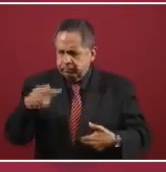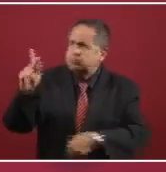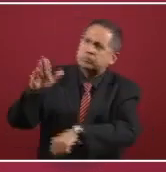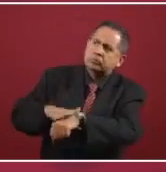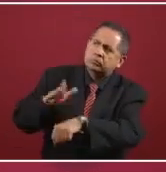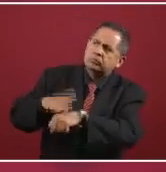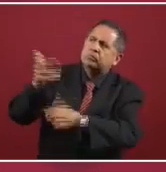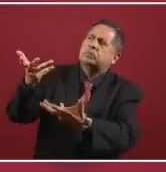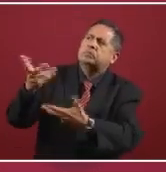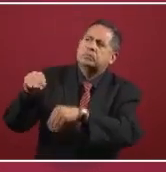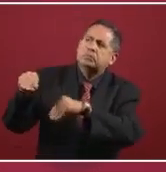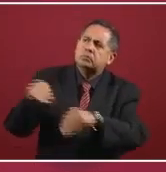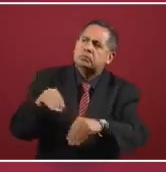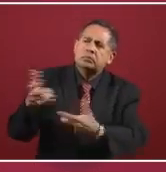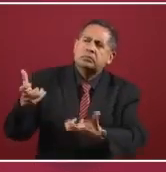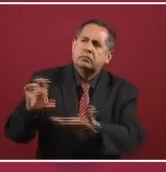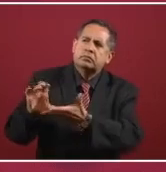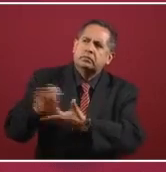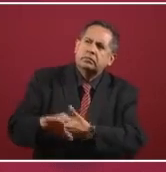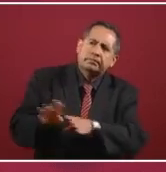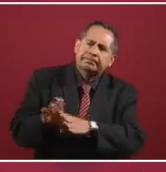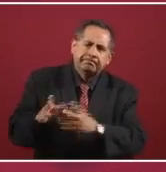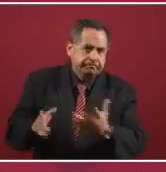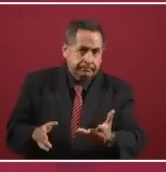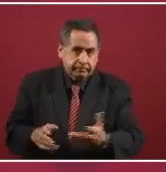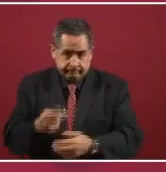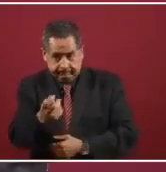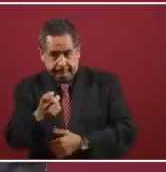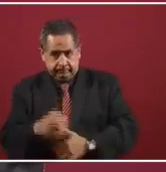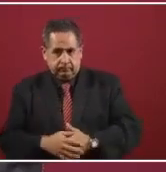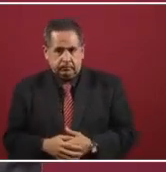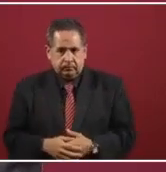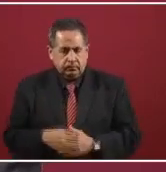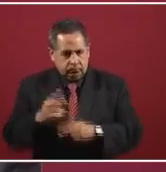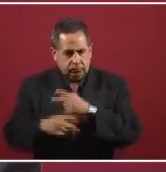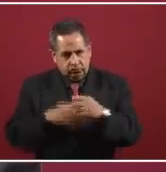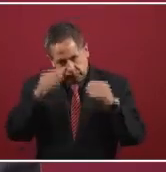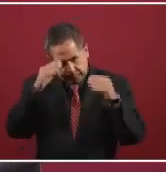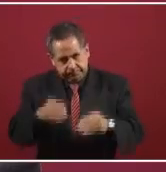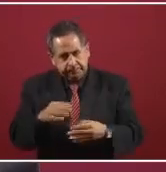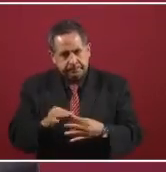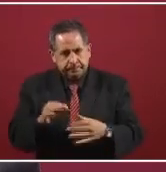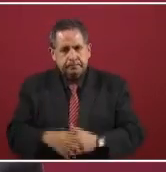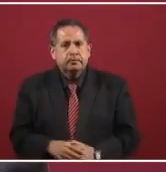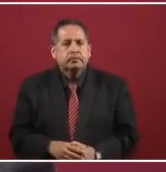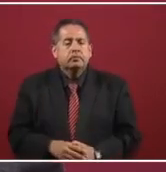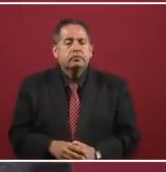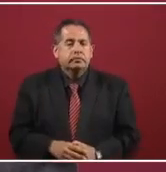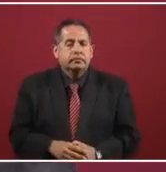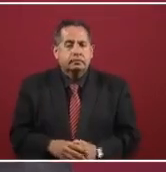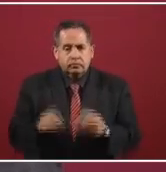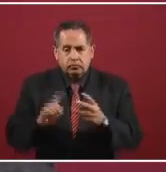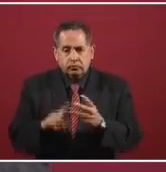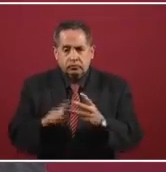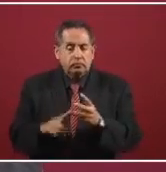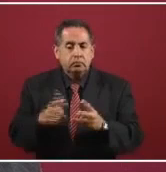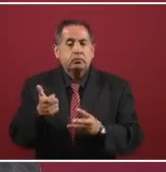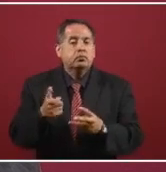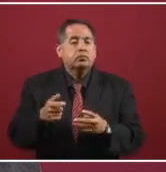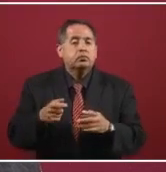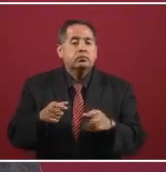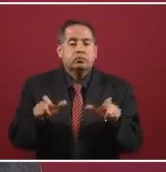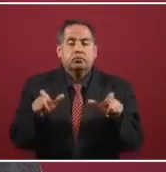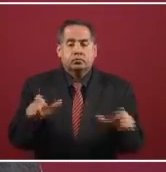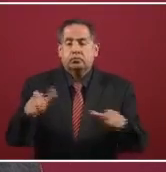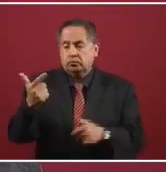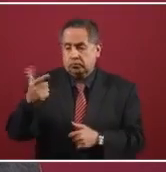ahí. Eso es lo que hay que hacer. A eso me refiero. Del costo del despliegue de la Guardia